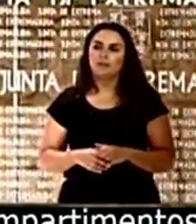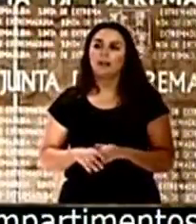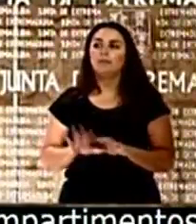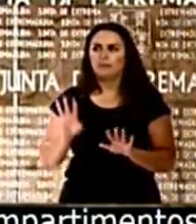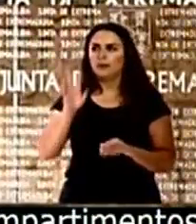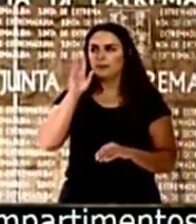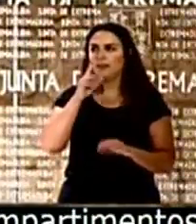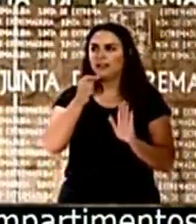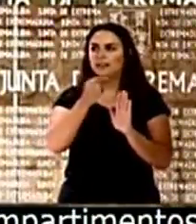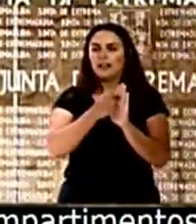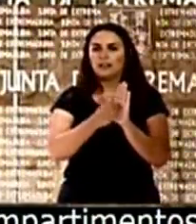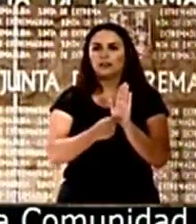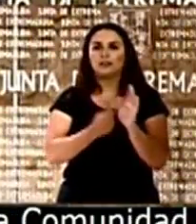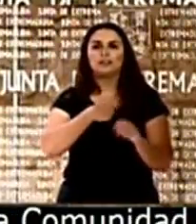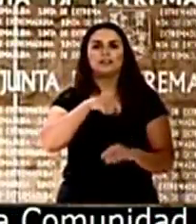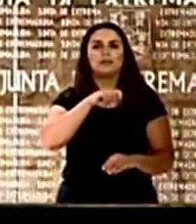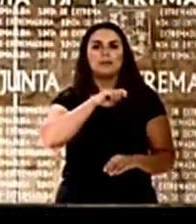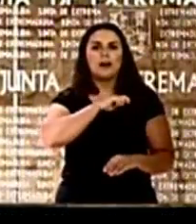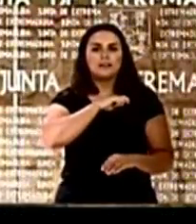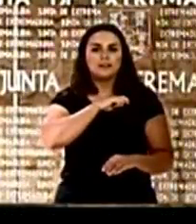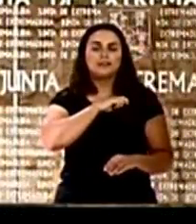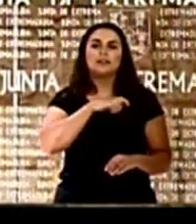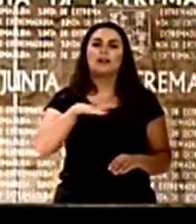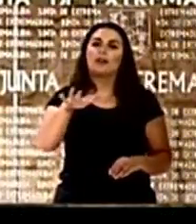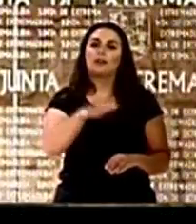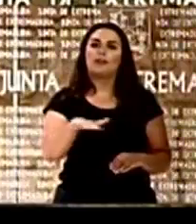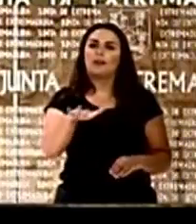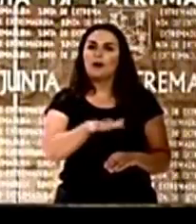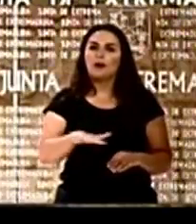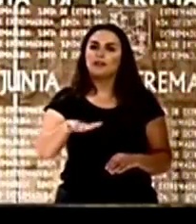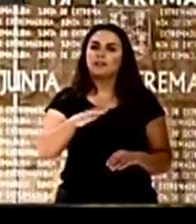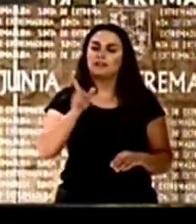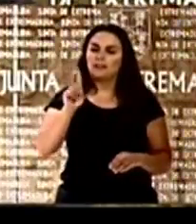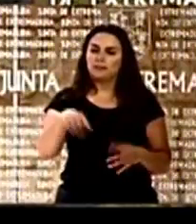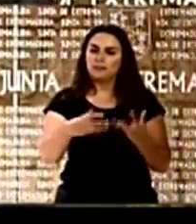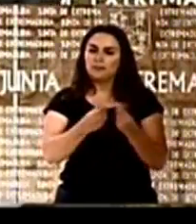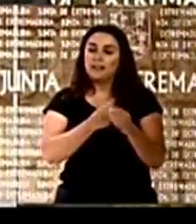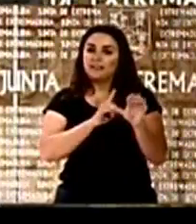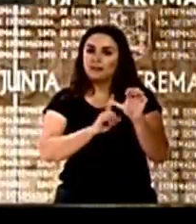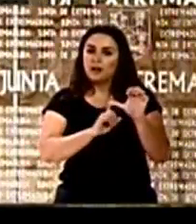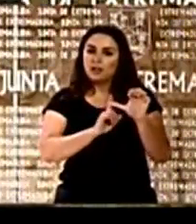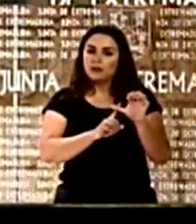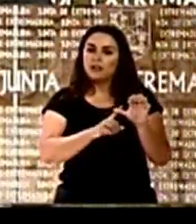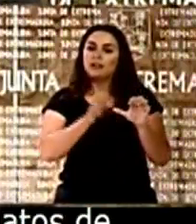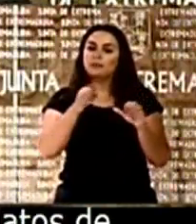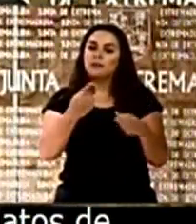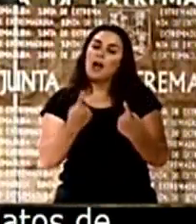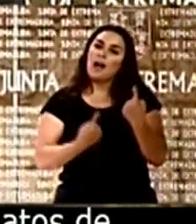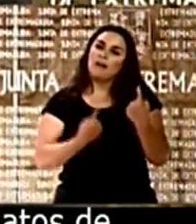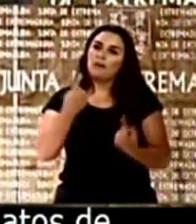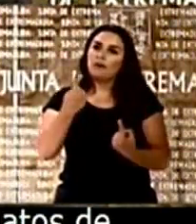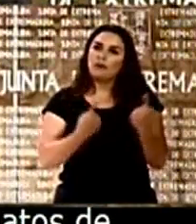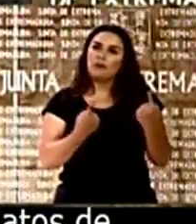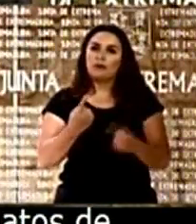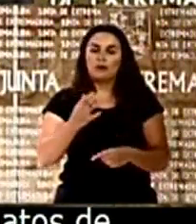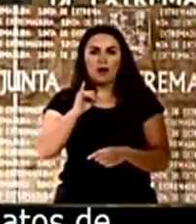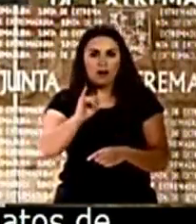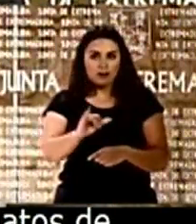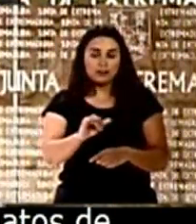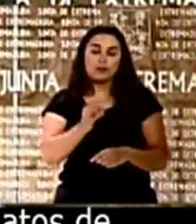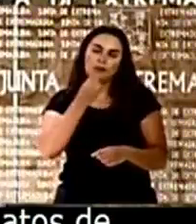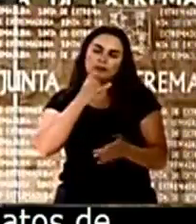datos de España, los datos de despoblación, los datos demográficos, junto con los datos de Extremadura, que también os diré algunos, aunque los